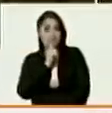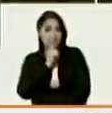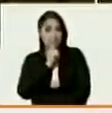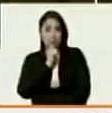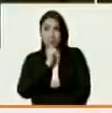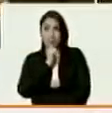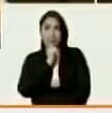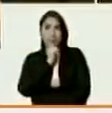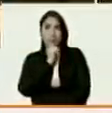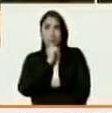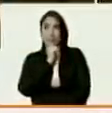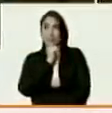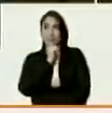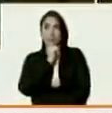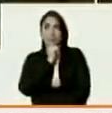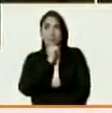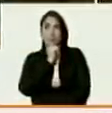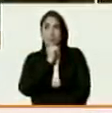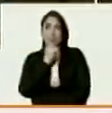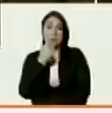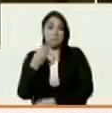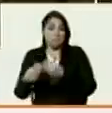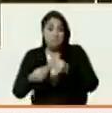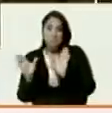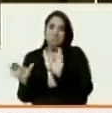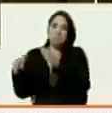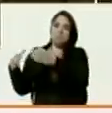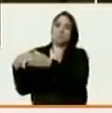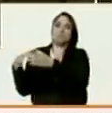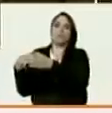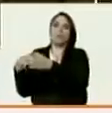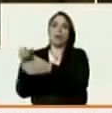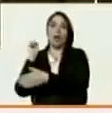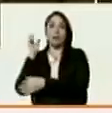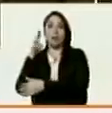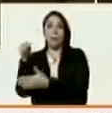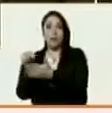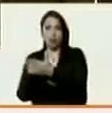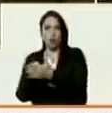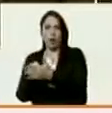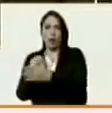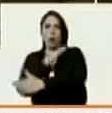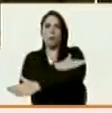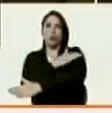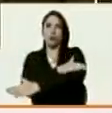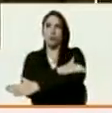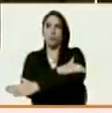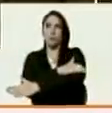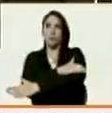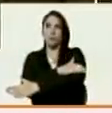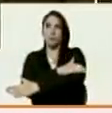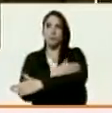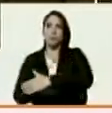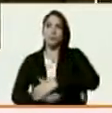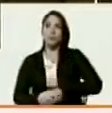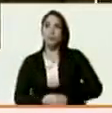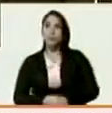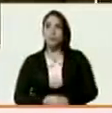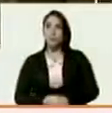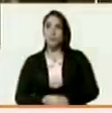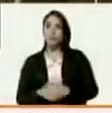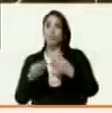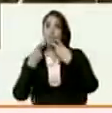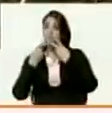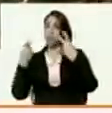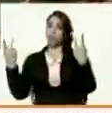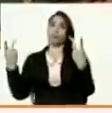se constituyó la Asamblea Nacional es público,